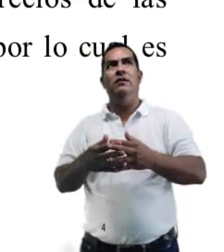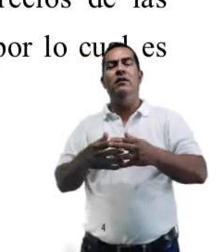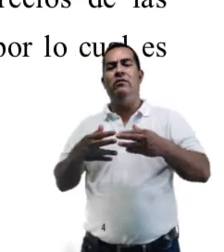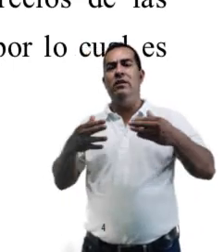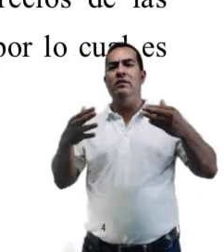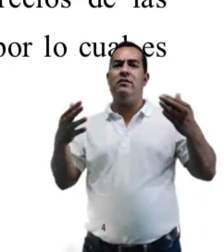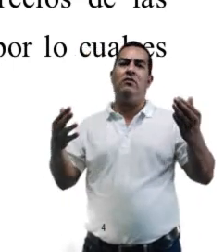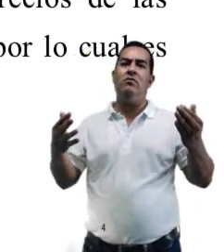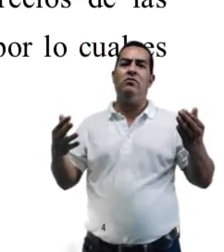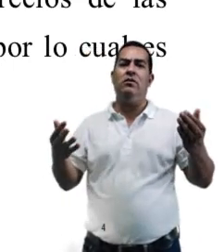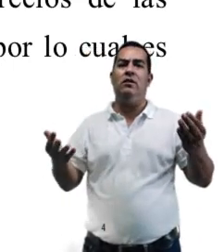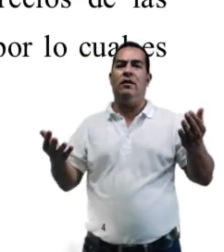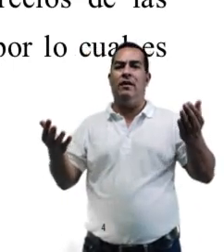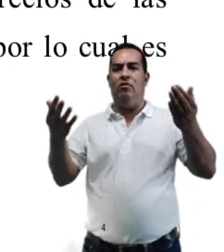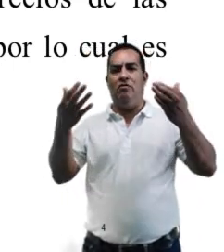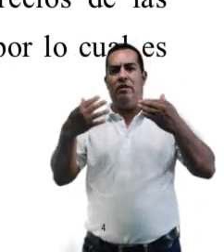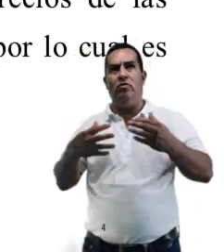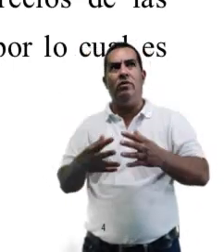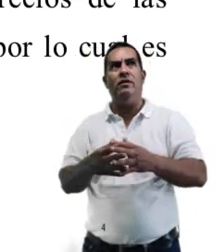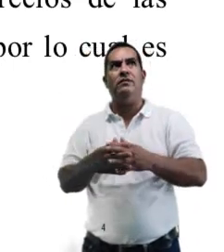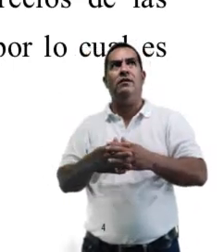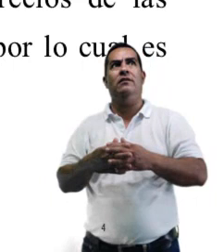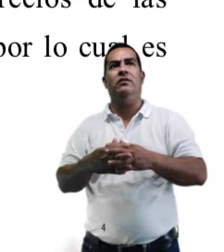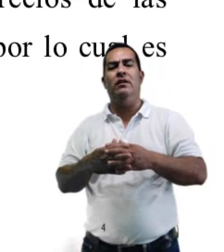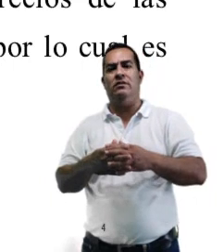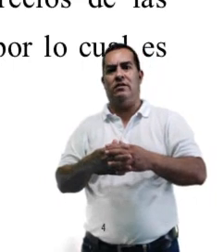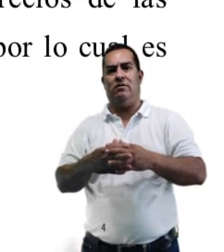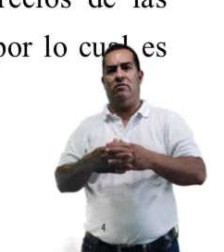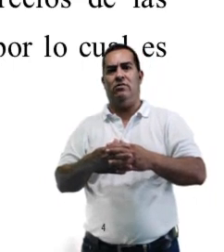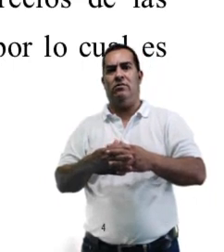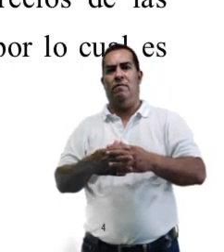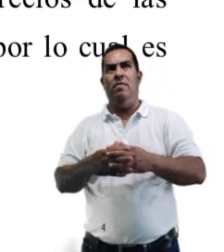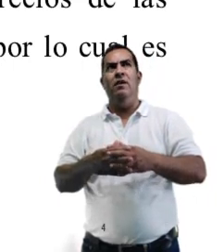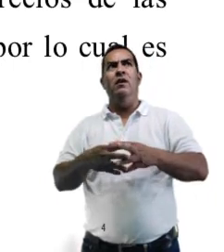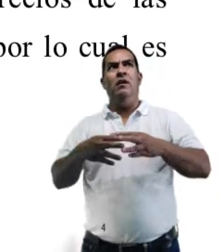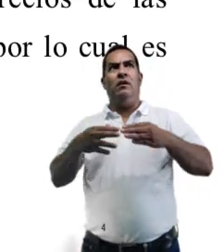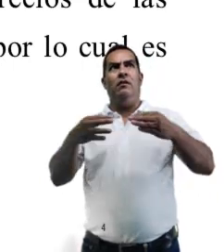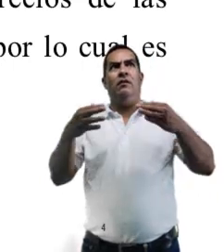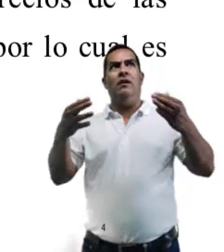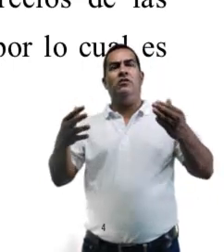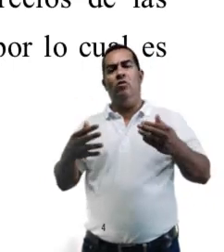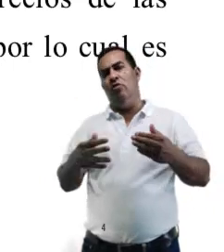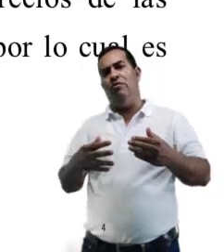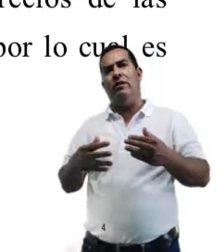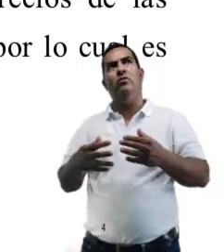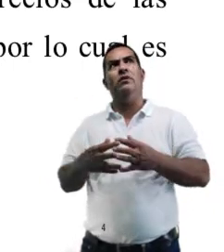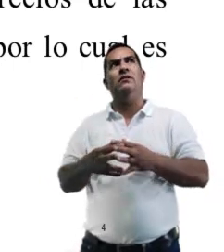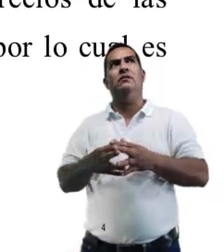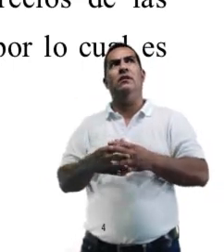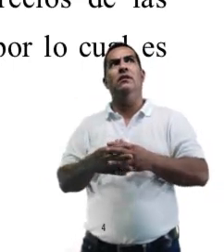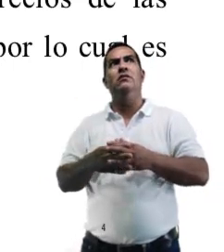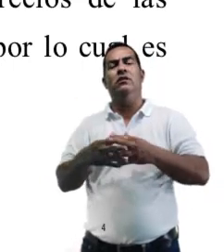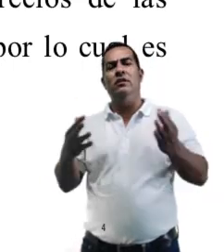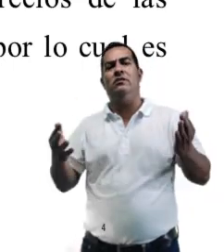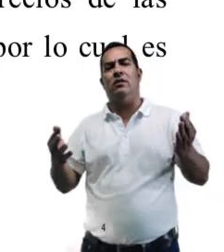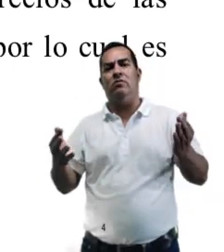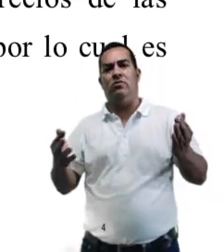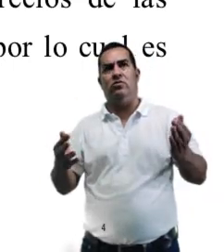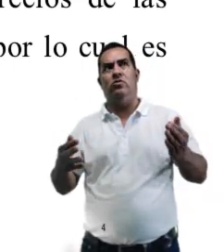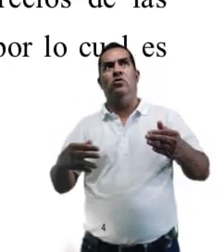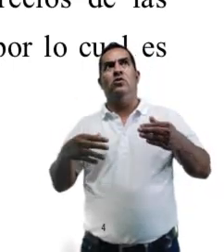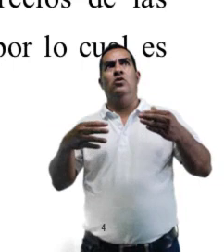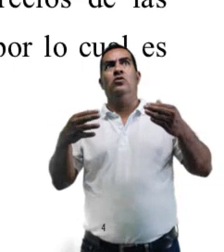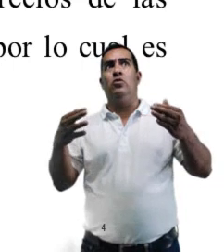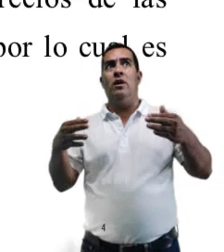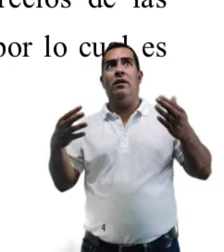factores intrínsecos y los factores extrínsecos. ¿Qué son los factores